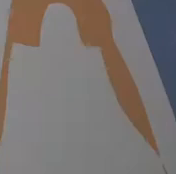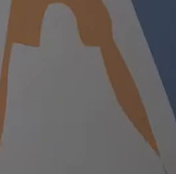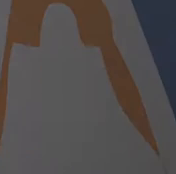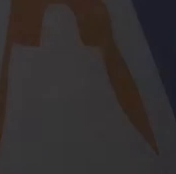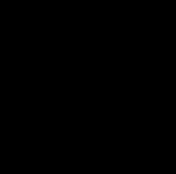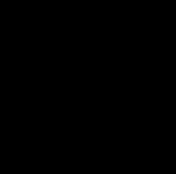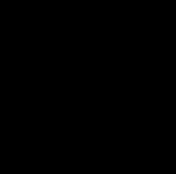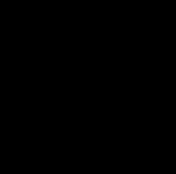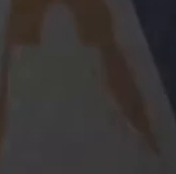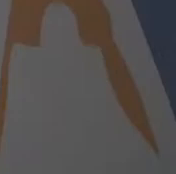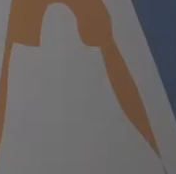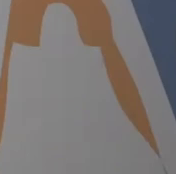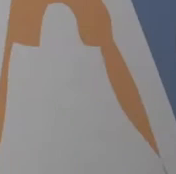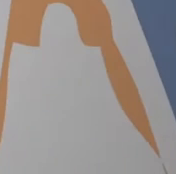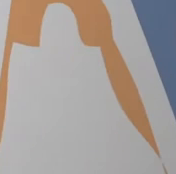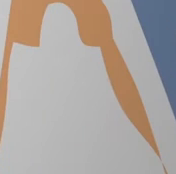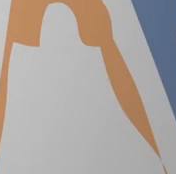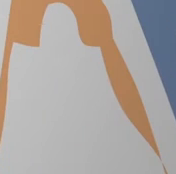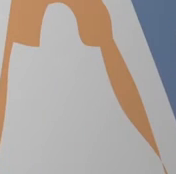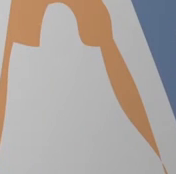Mujer.